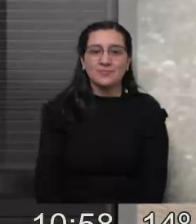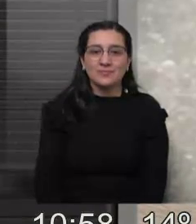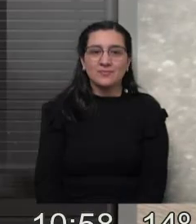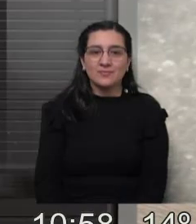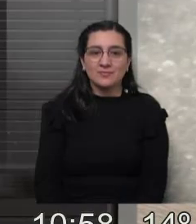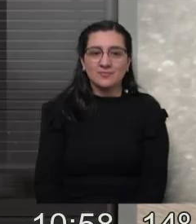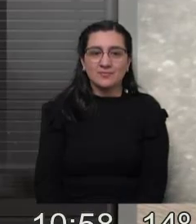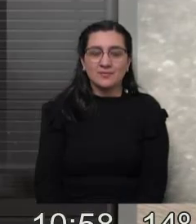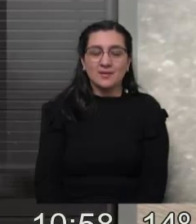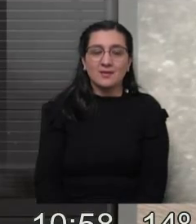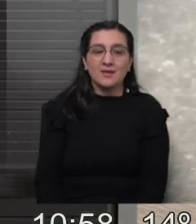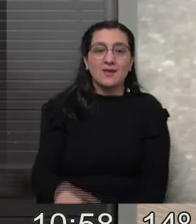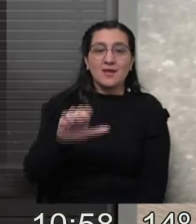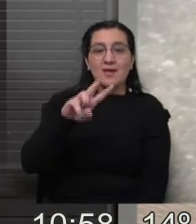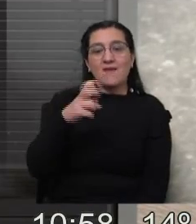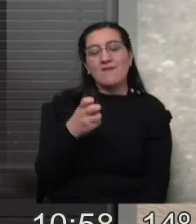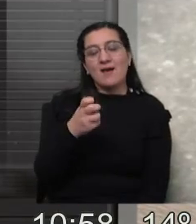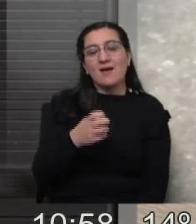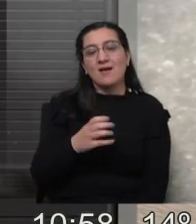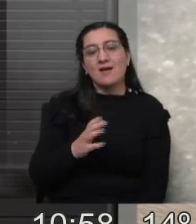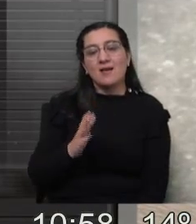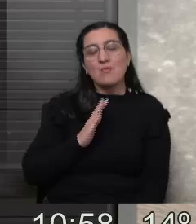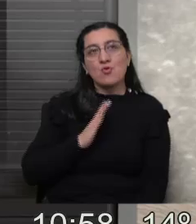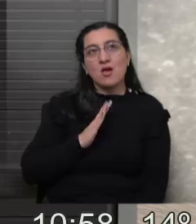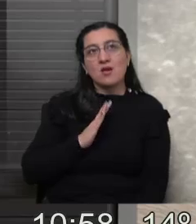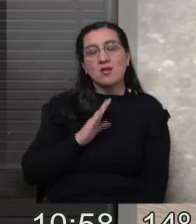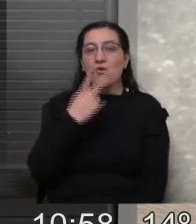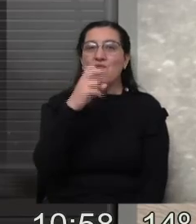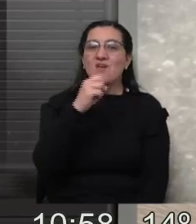Querida Eva, la mujer hasta los 20